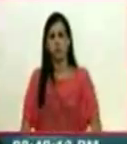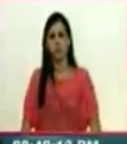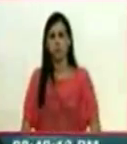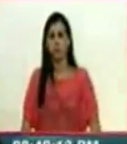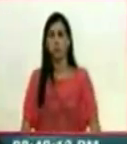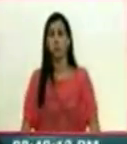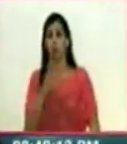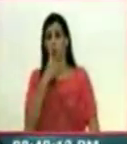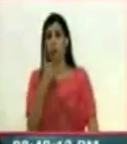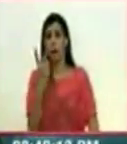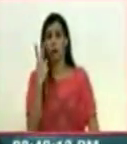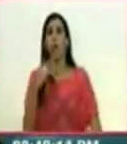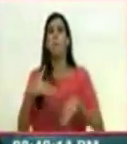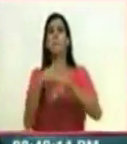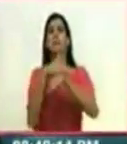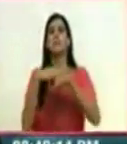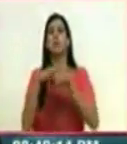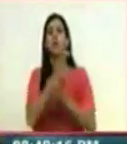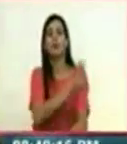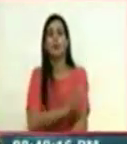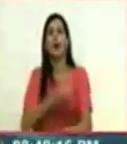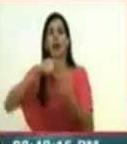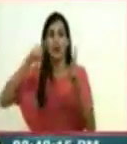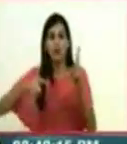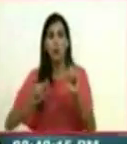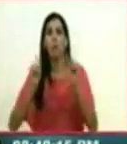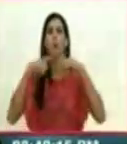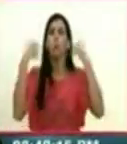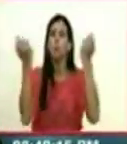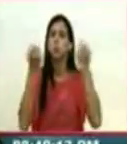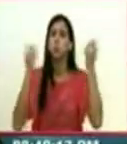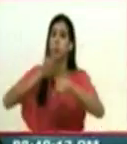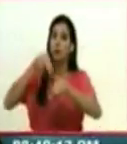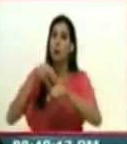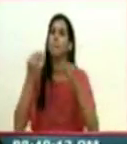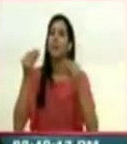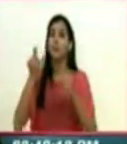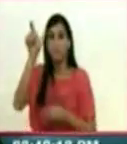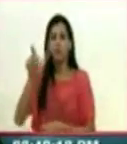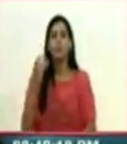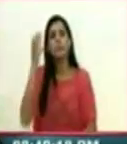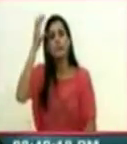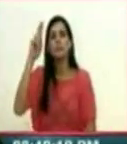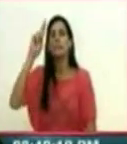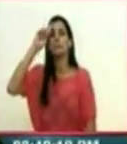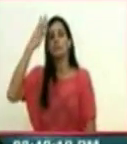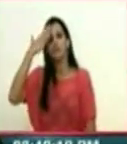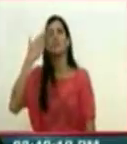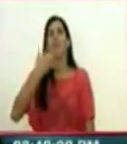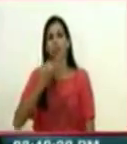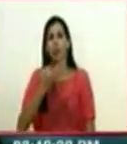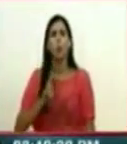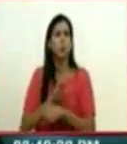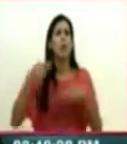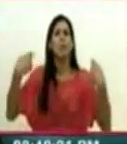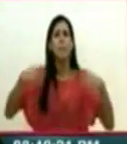Hace 2 años, el Ministerio para la Energía Eléctrica inició una campaña nacional para que el ciudadano reflexione sobre el consumo diario de electricidad